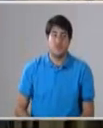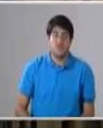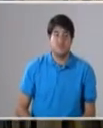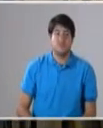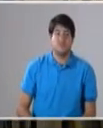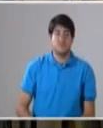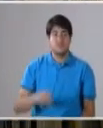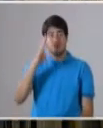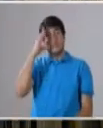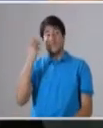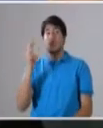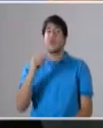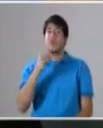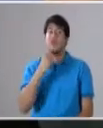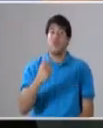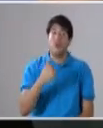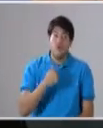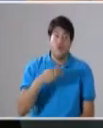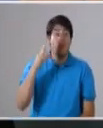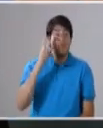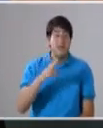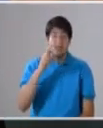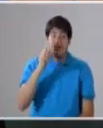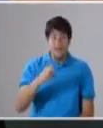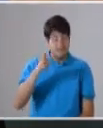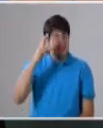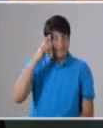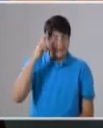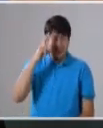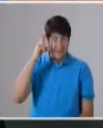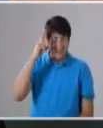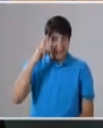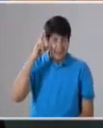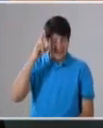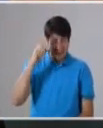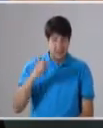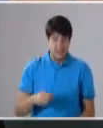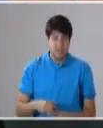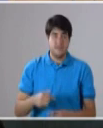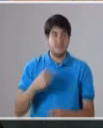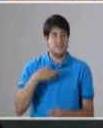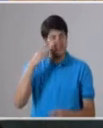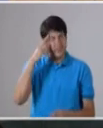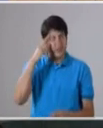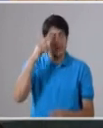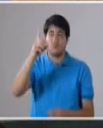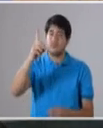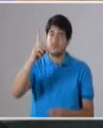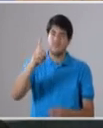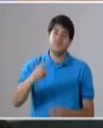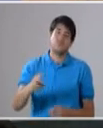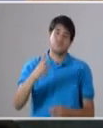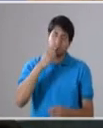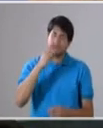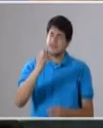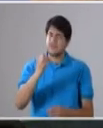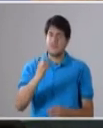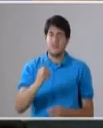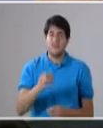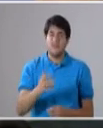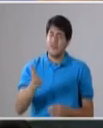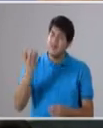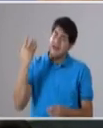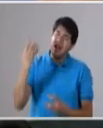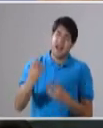no digo yo que siempre vamos a tener la razón, ¿verdad? Yo me recuerdo de un hermanito, se lo conté la vez pasada a usted, que estábamos